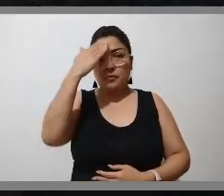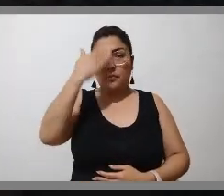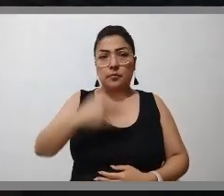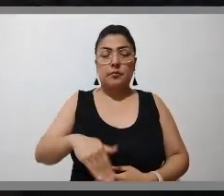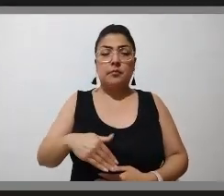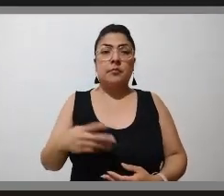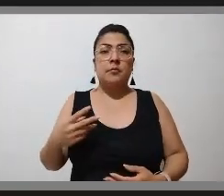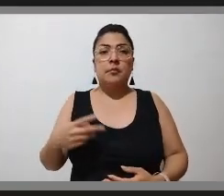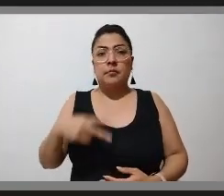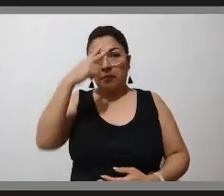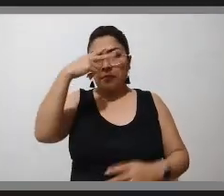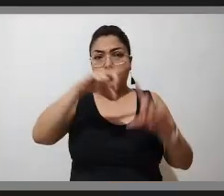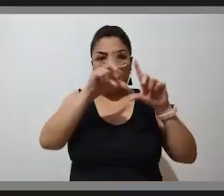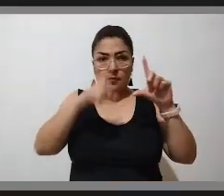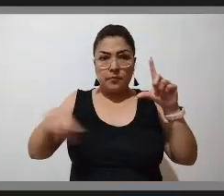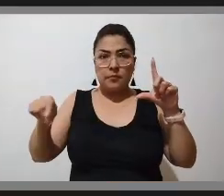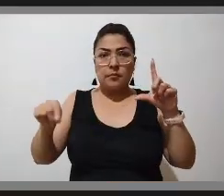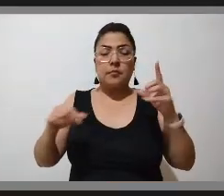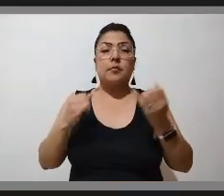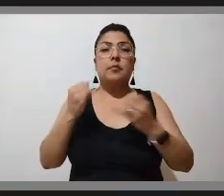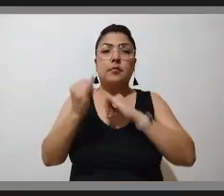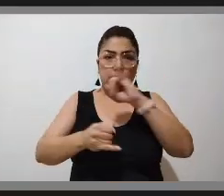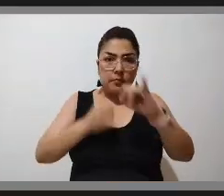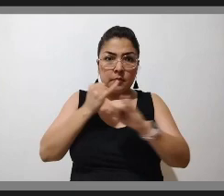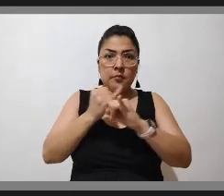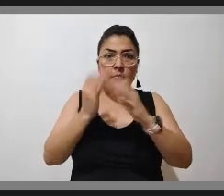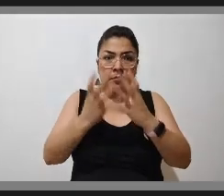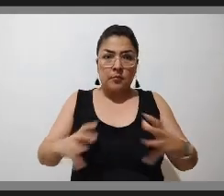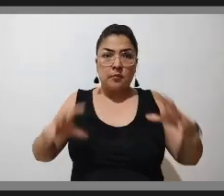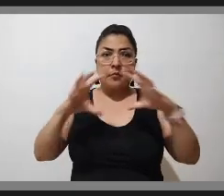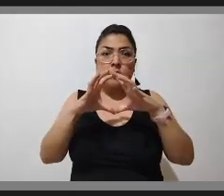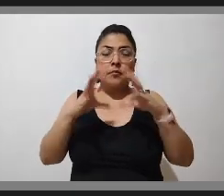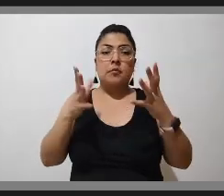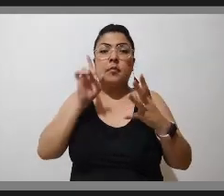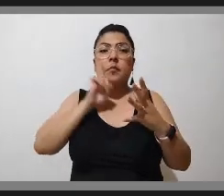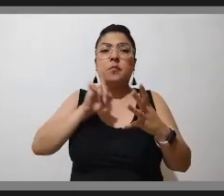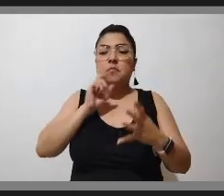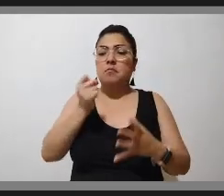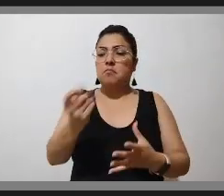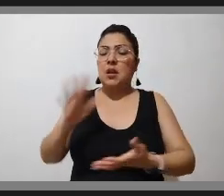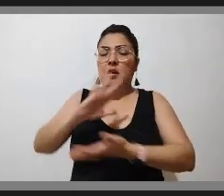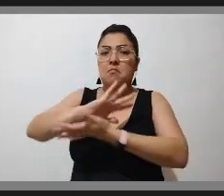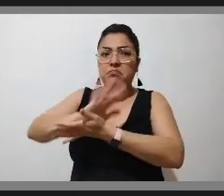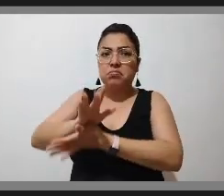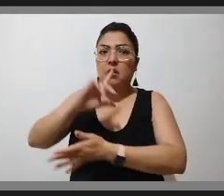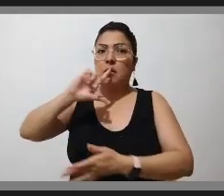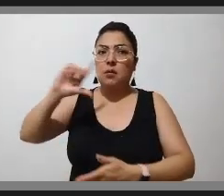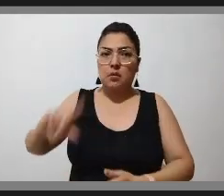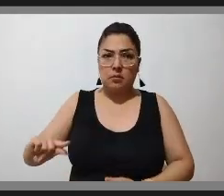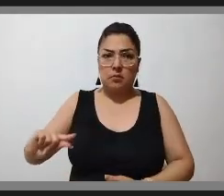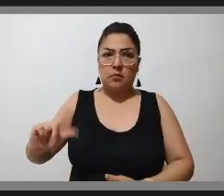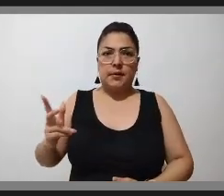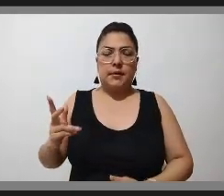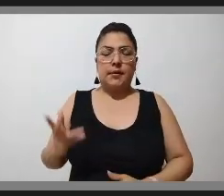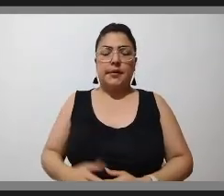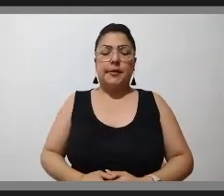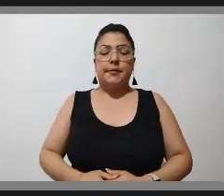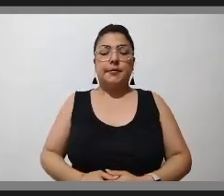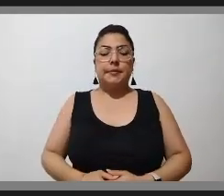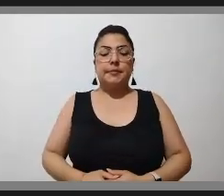nivel nacional, las mujeres han sido relegadas, han sido invisibilizadas. Entonces, este tipo de